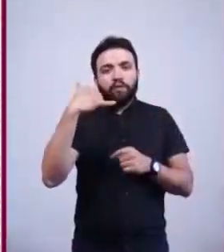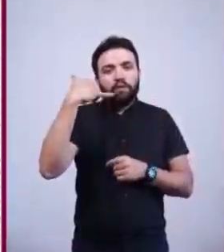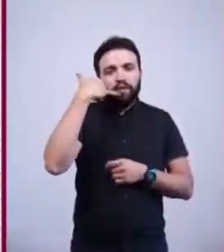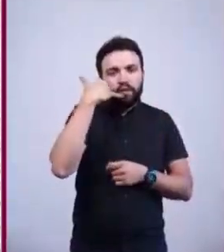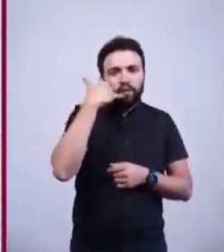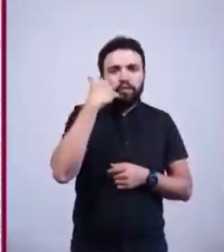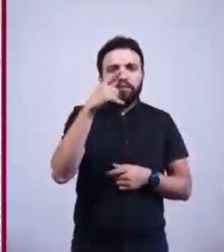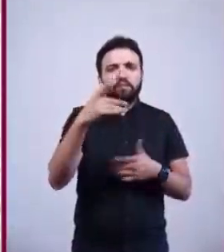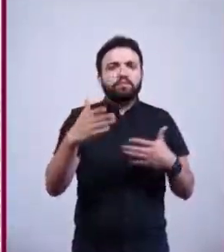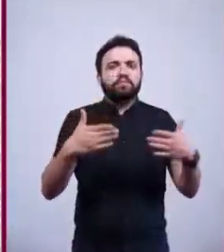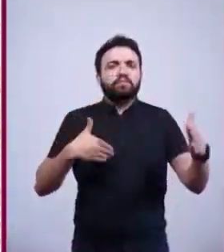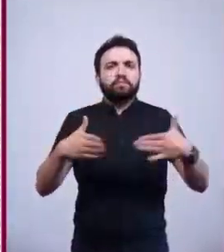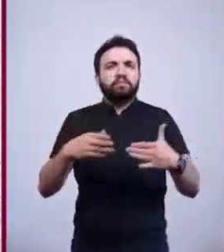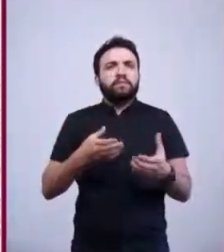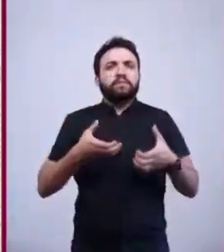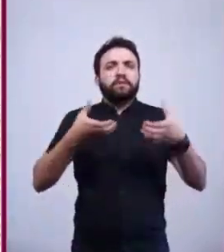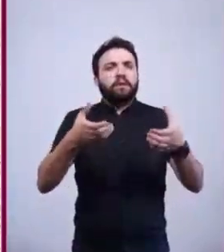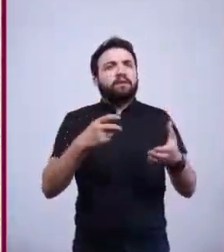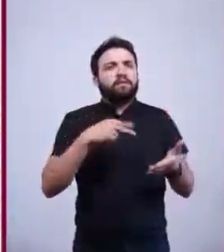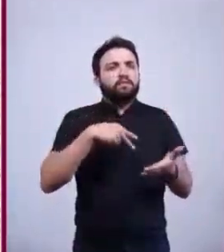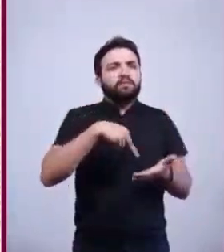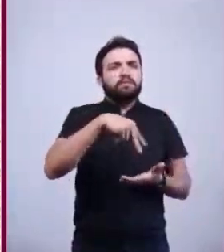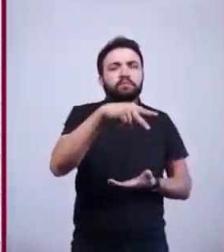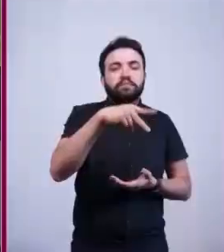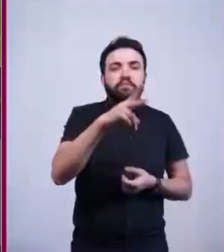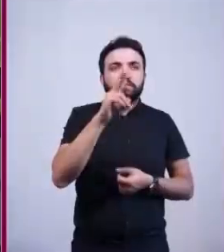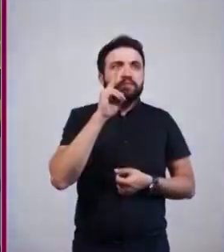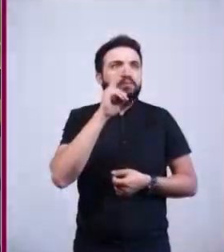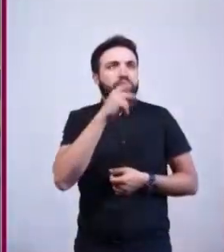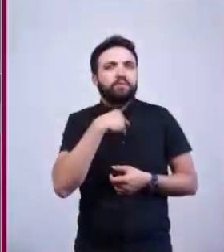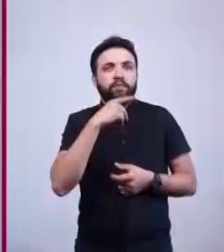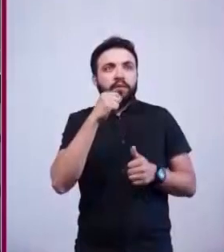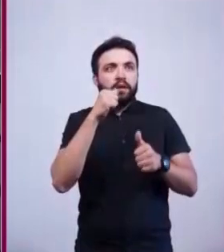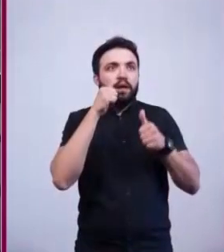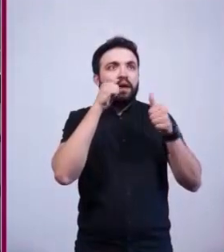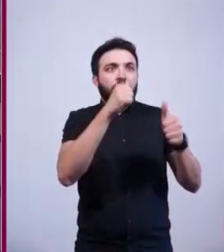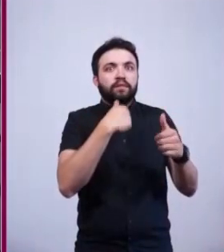y tomar una foto cada vez que algo llame a tu atención.